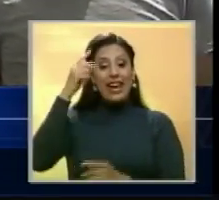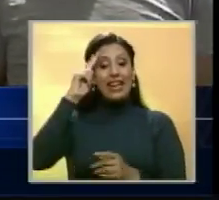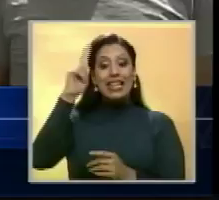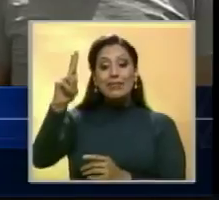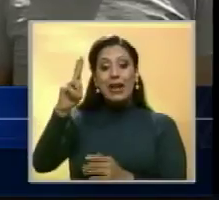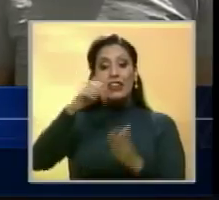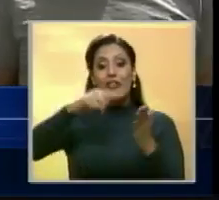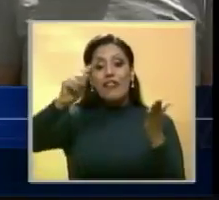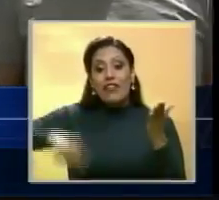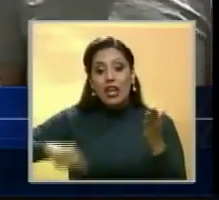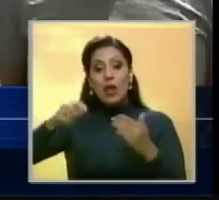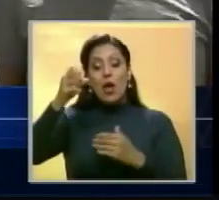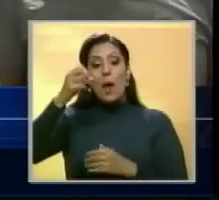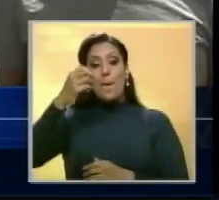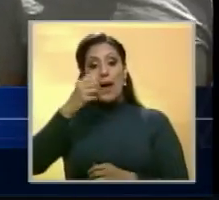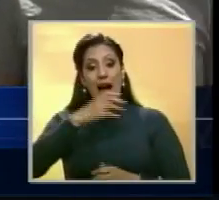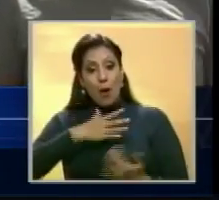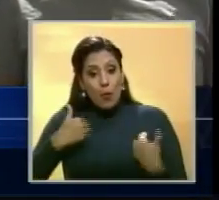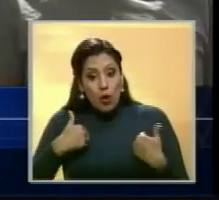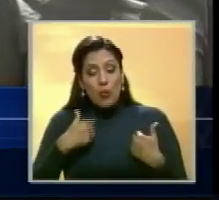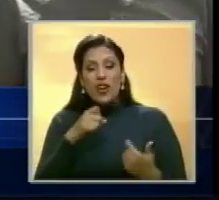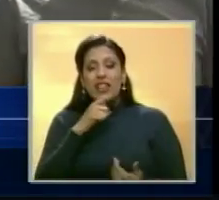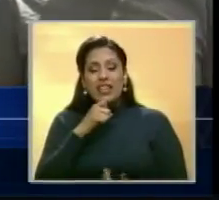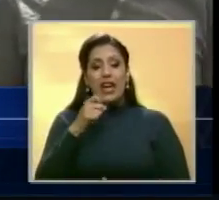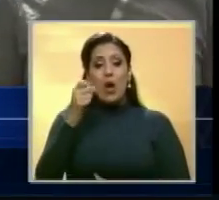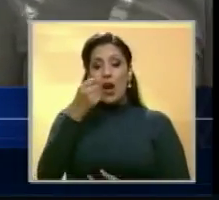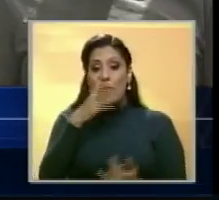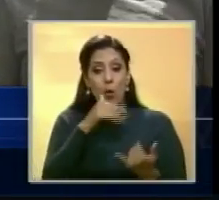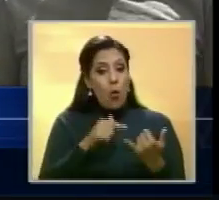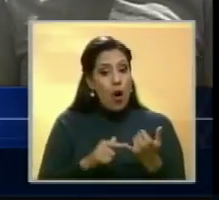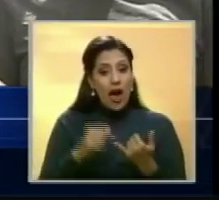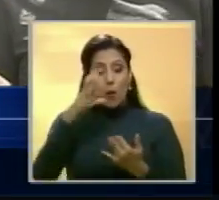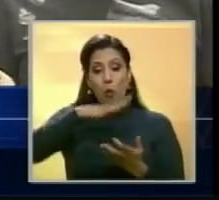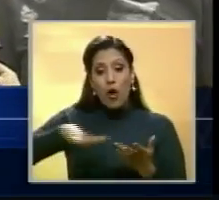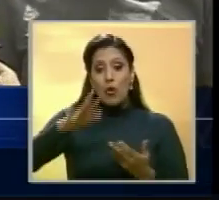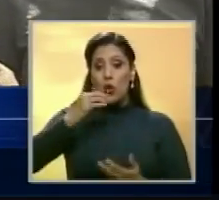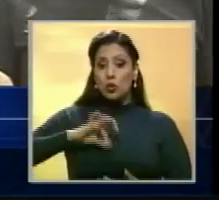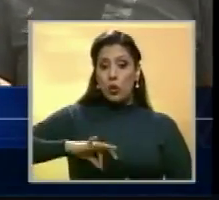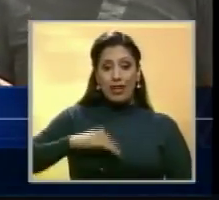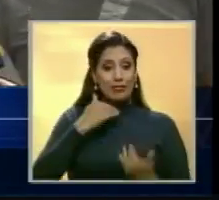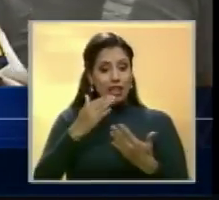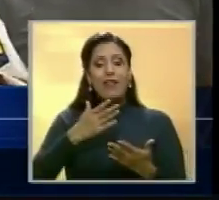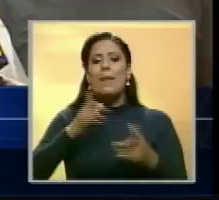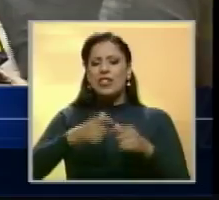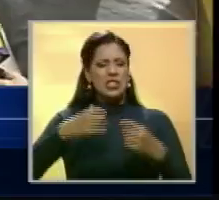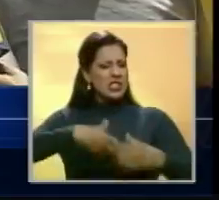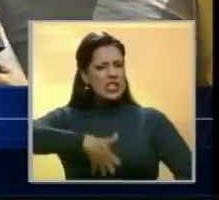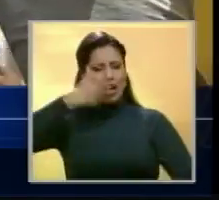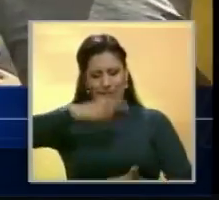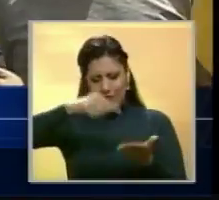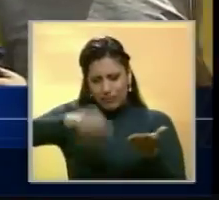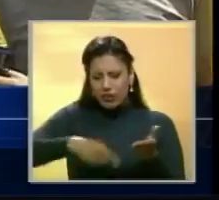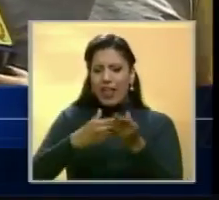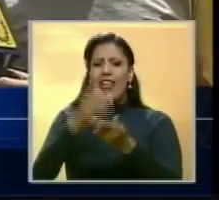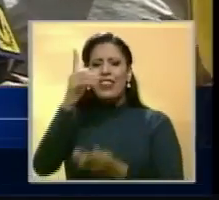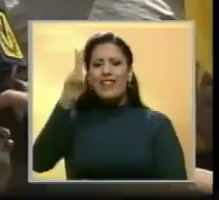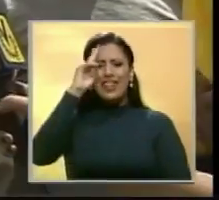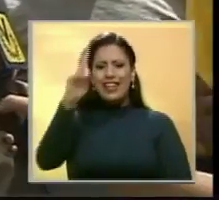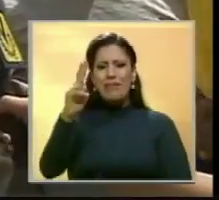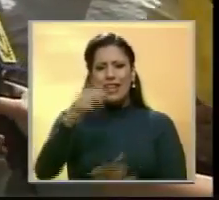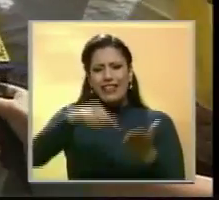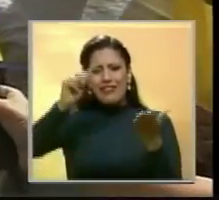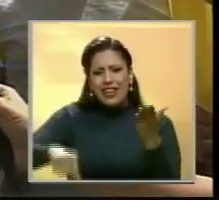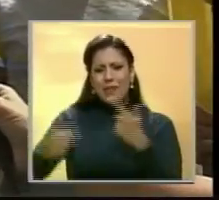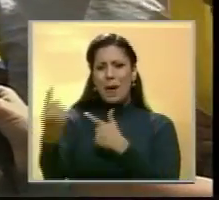Fue el pueblo pobre, el pueblo que sufre, el pueblo que no tiene medicina, el pueblo que no alcanza el sueldo el que firmó. Respeten las firmas y que se convoque